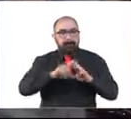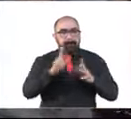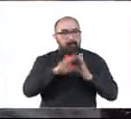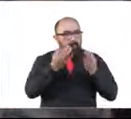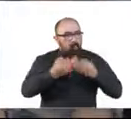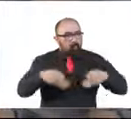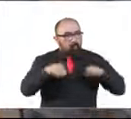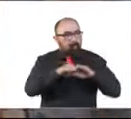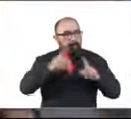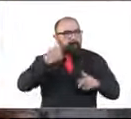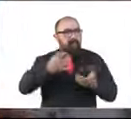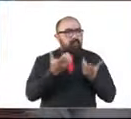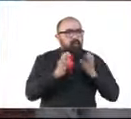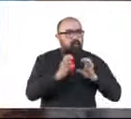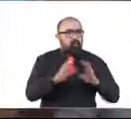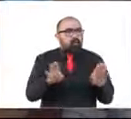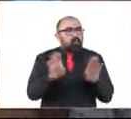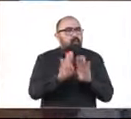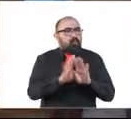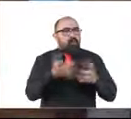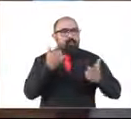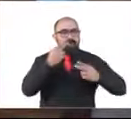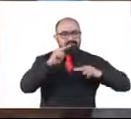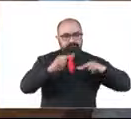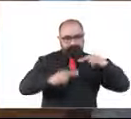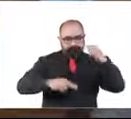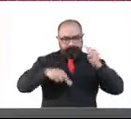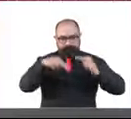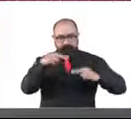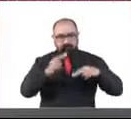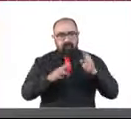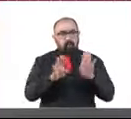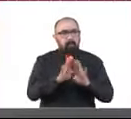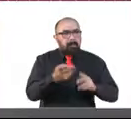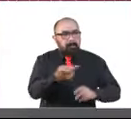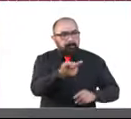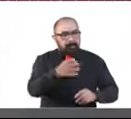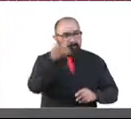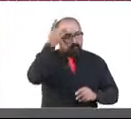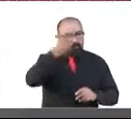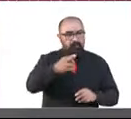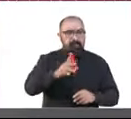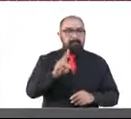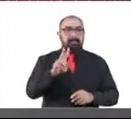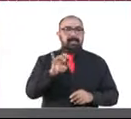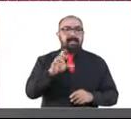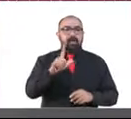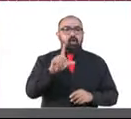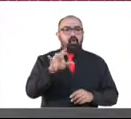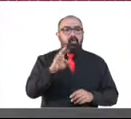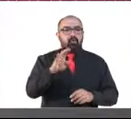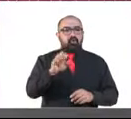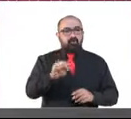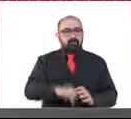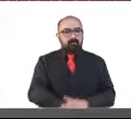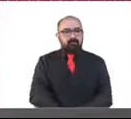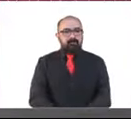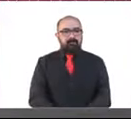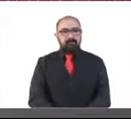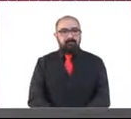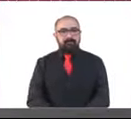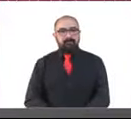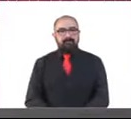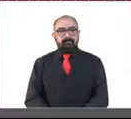suelo de conservación. ¿Cómo lograr este equilibrio? Adelante, doctor Villalobos. Para adelante su micrófono, por favor.